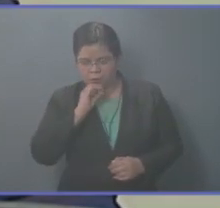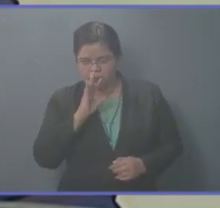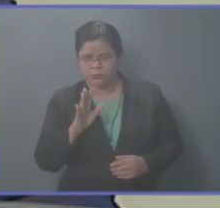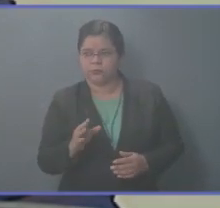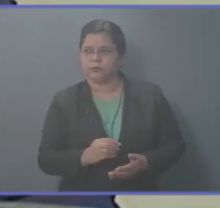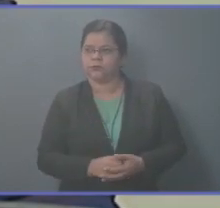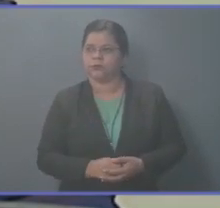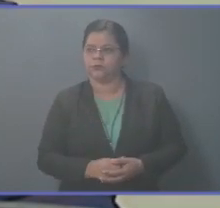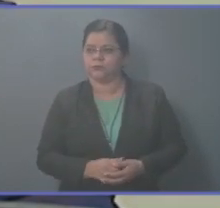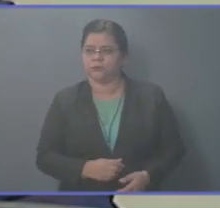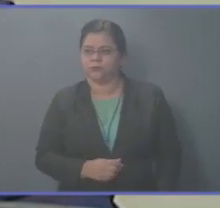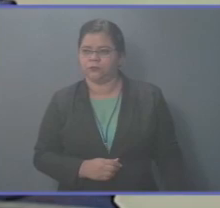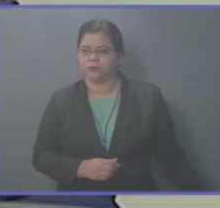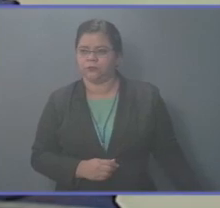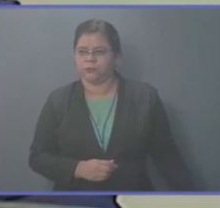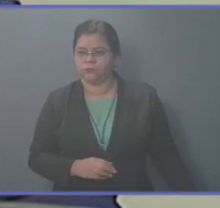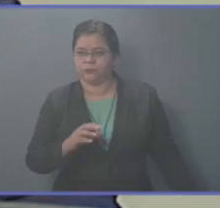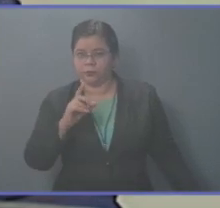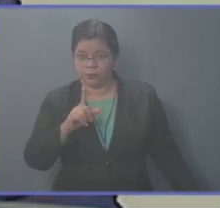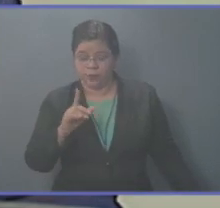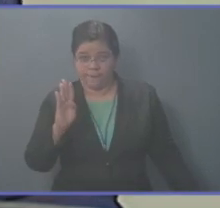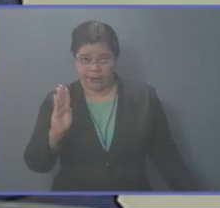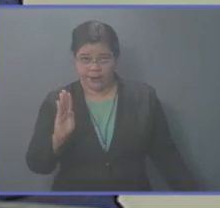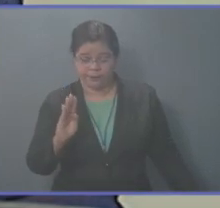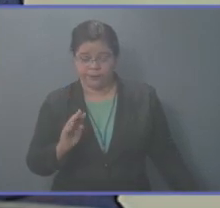original. B.